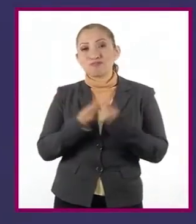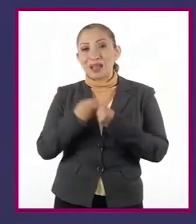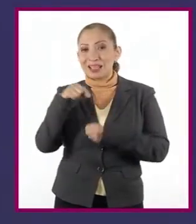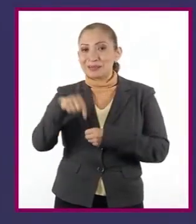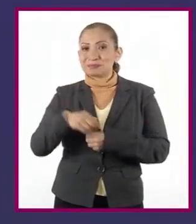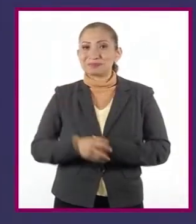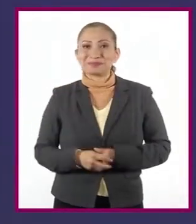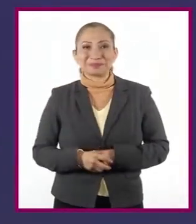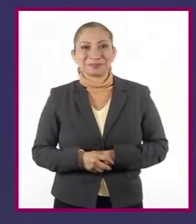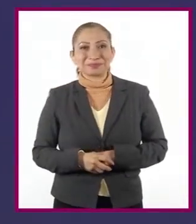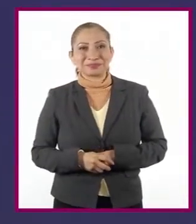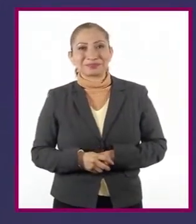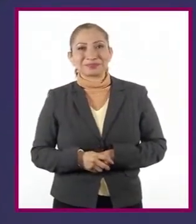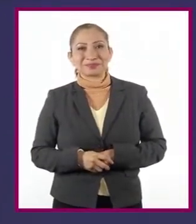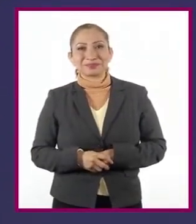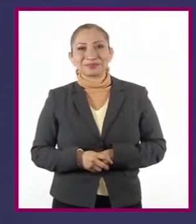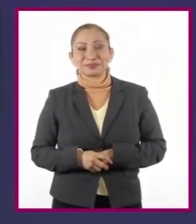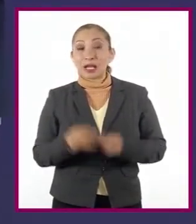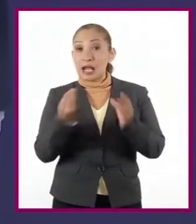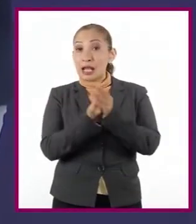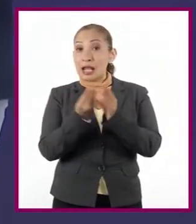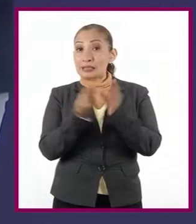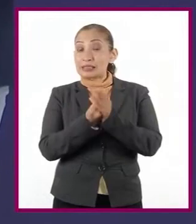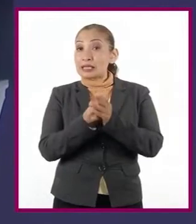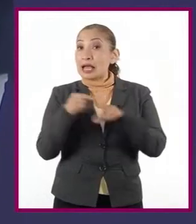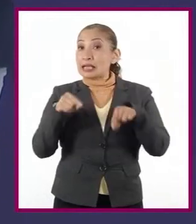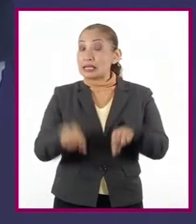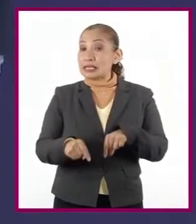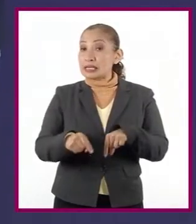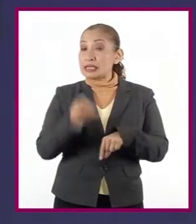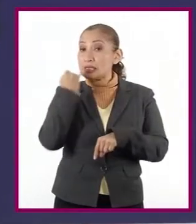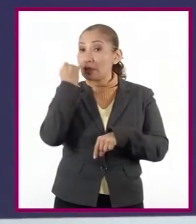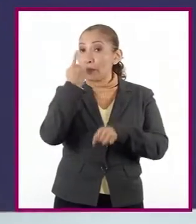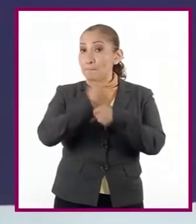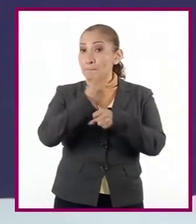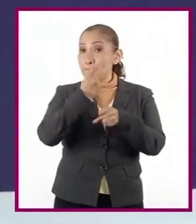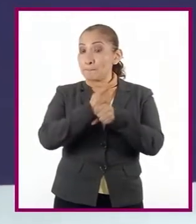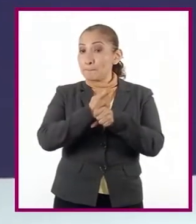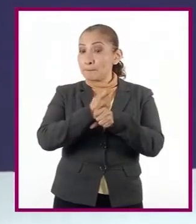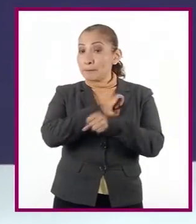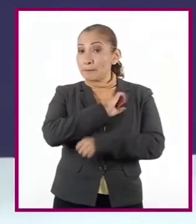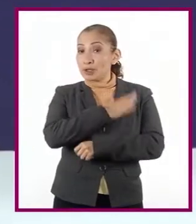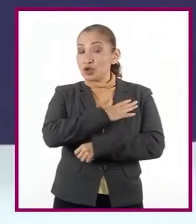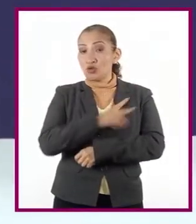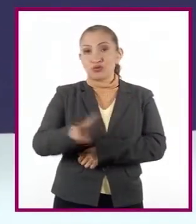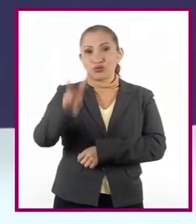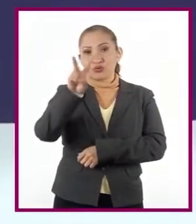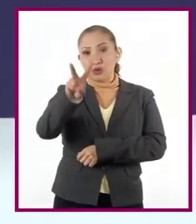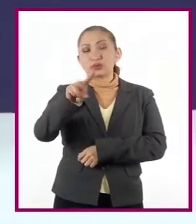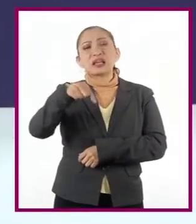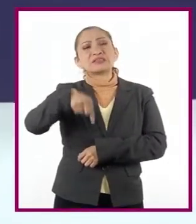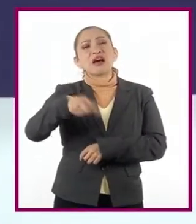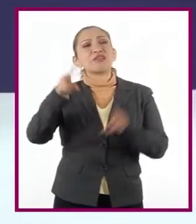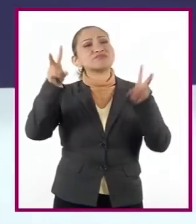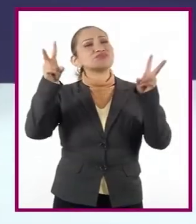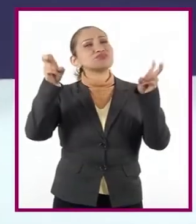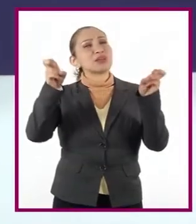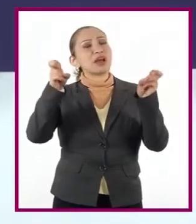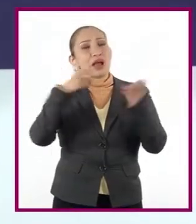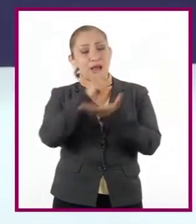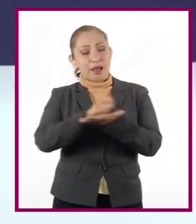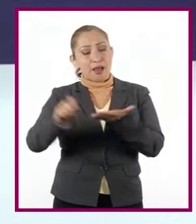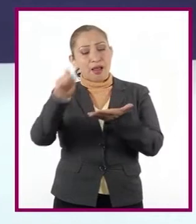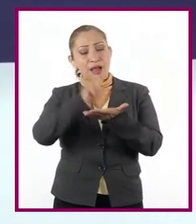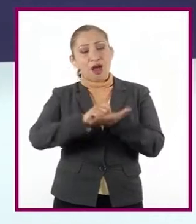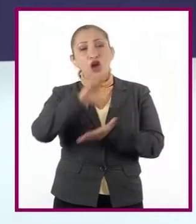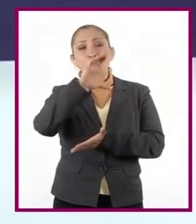aquí. En una sesión más de Lengua Materna 2. En esta sesión titulada Escribamos